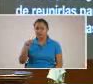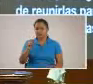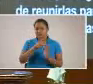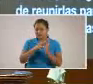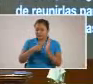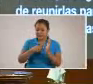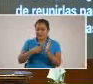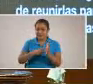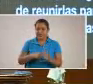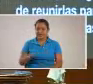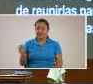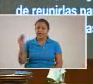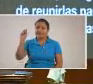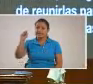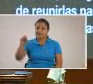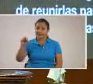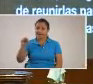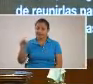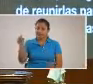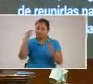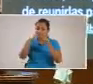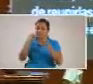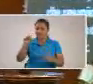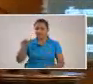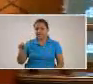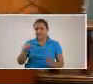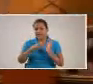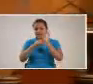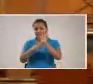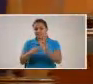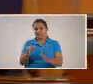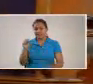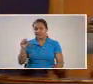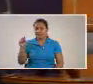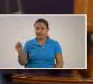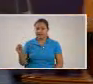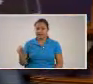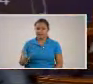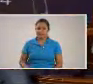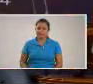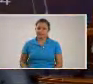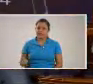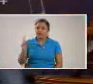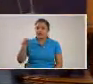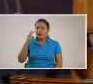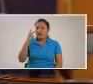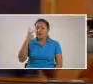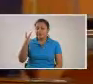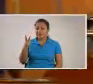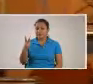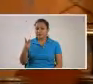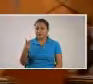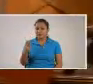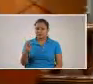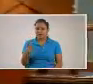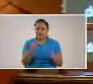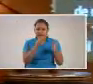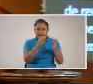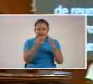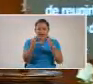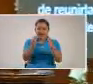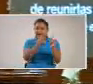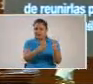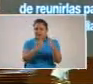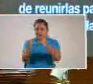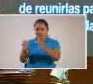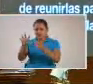a aparecer ellos. Posiblemente ahorita estamos viendo nosotros las eliminatorias. Posiblemente estamos viendo un repechaje